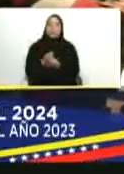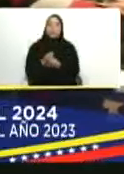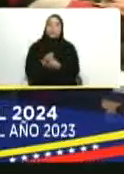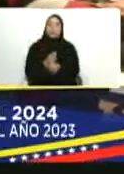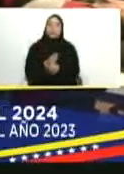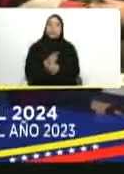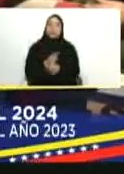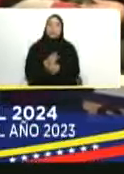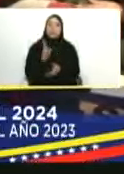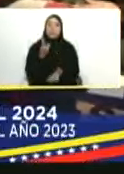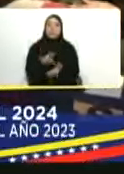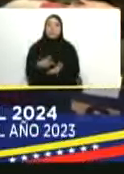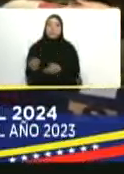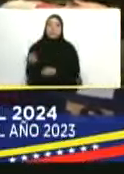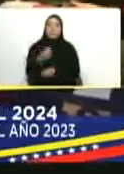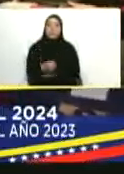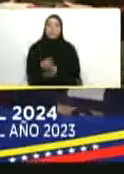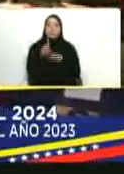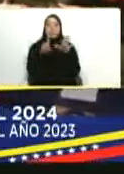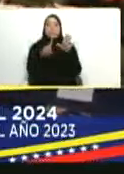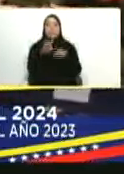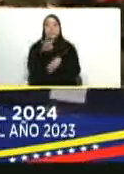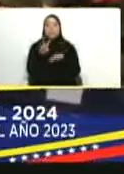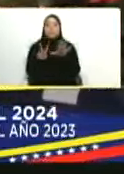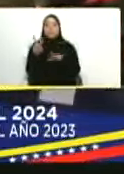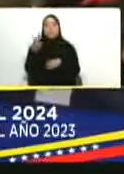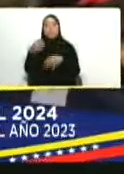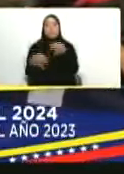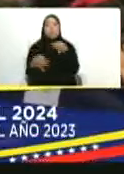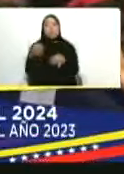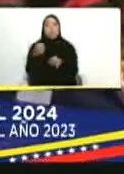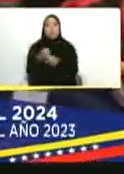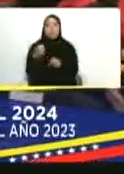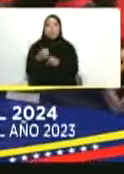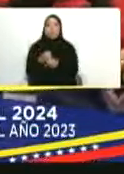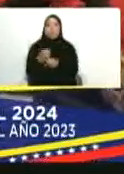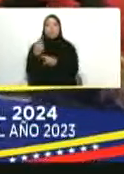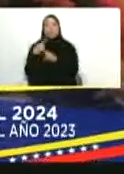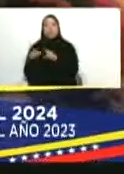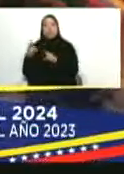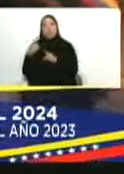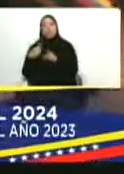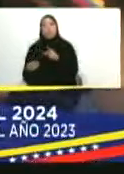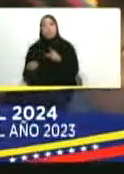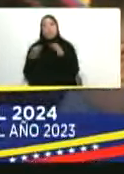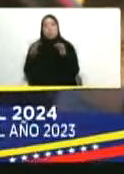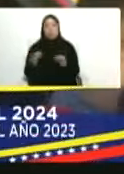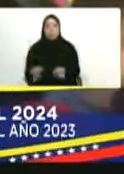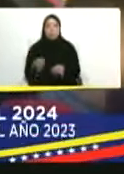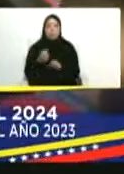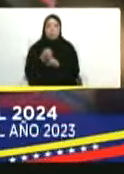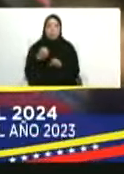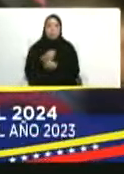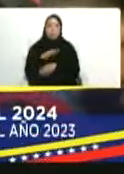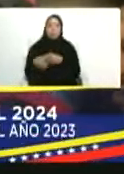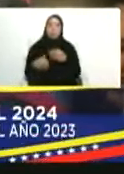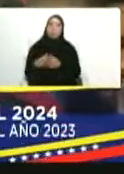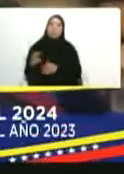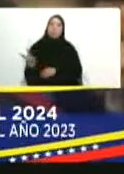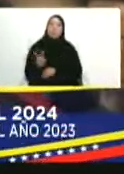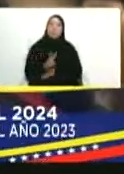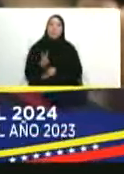Judicial más de 642 jueces para desempeñarse en las diferentes circunscripciones de todo el